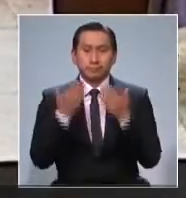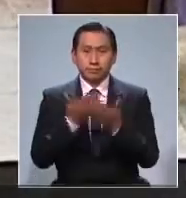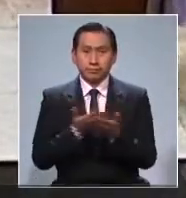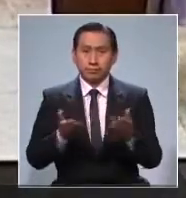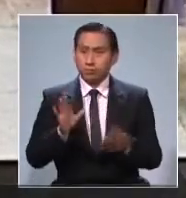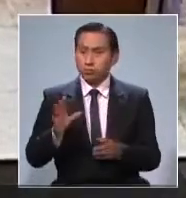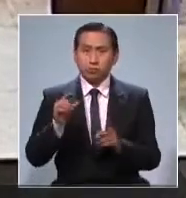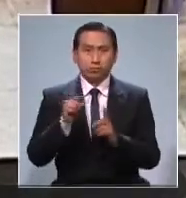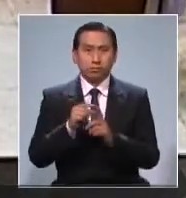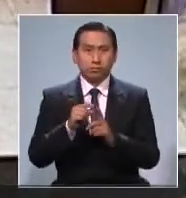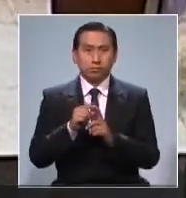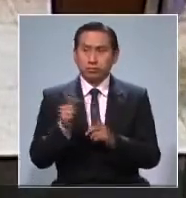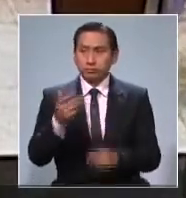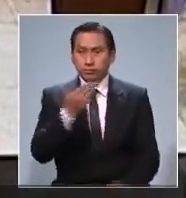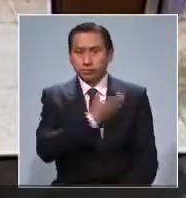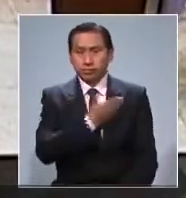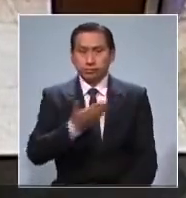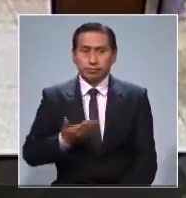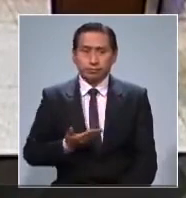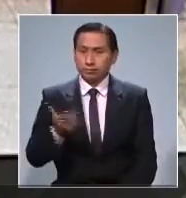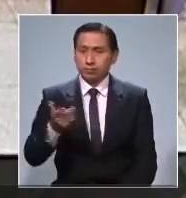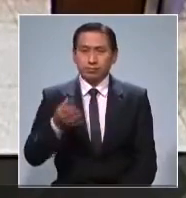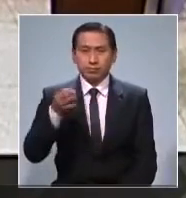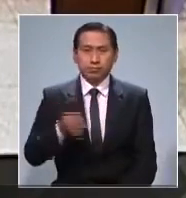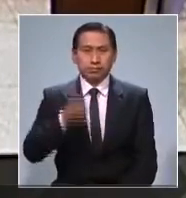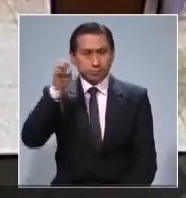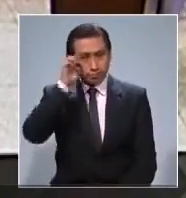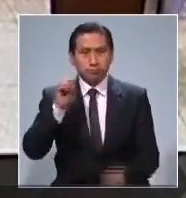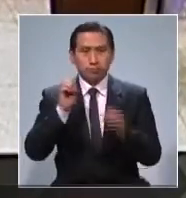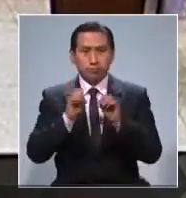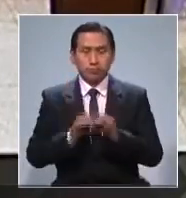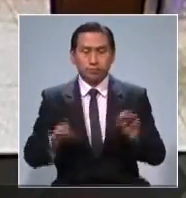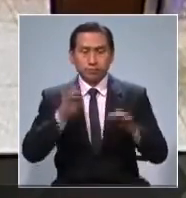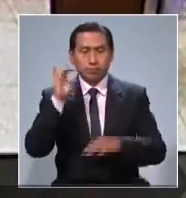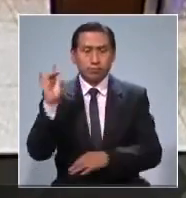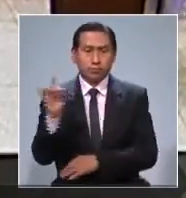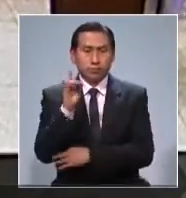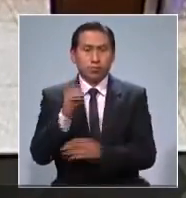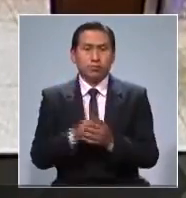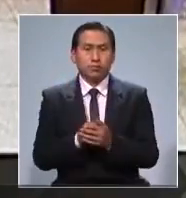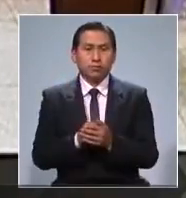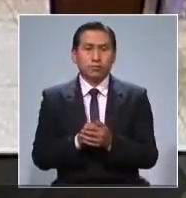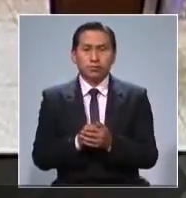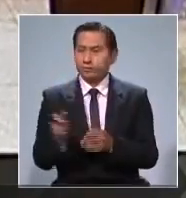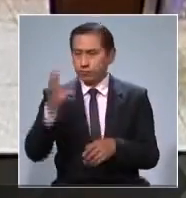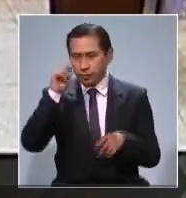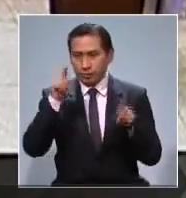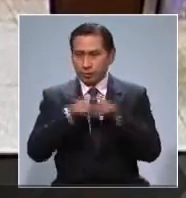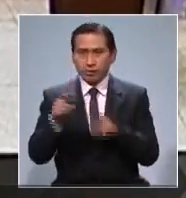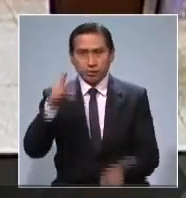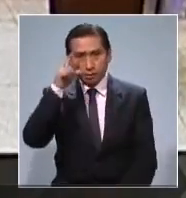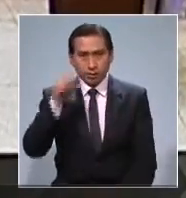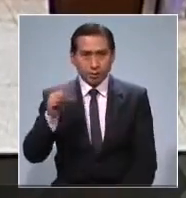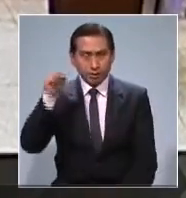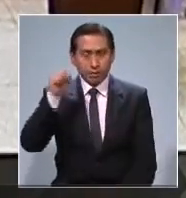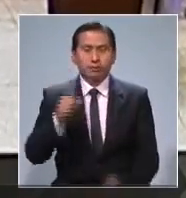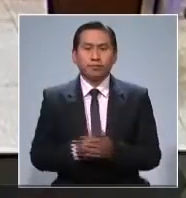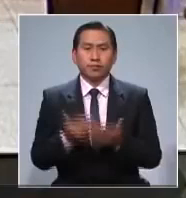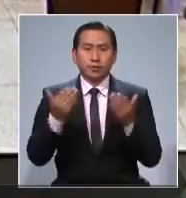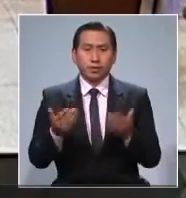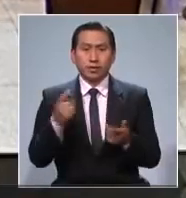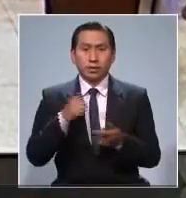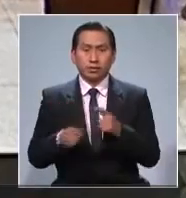Agradecemos las palabras de nuestro presidente constitucional del Estado Plurinacional de Bolivia, hermano Luis Alberto Arce Catacora. De esta